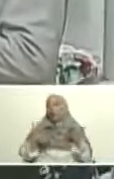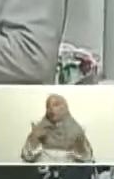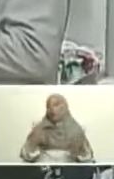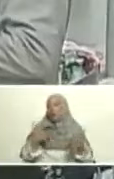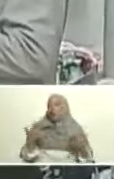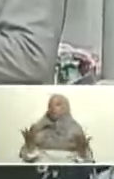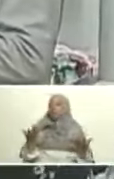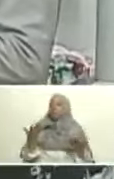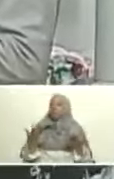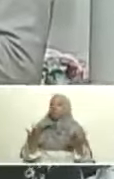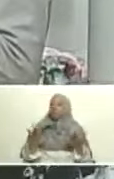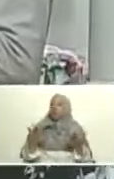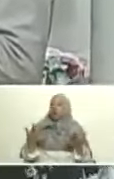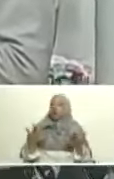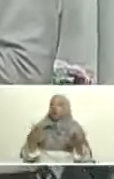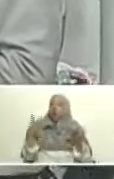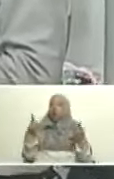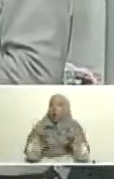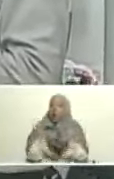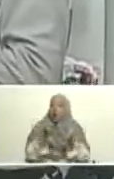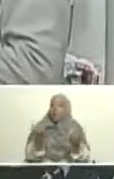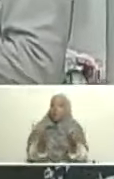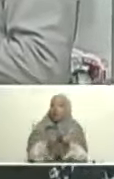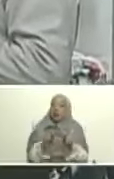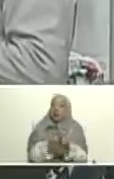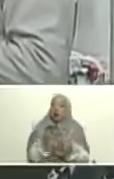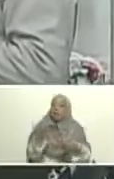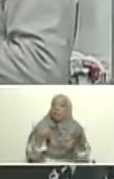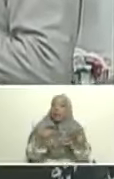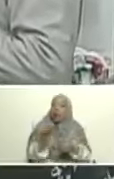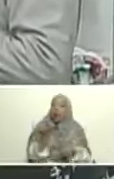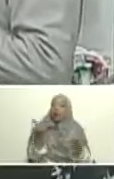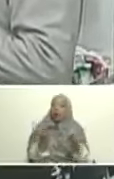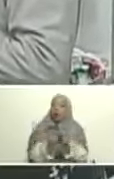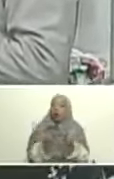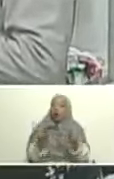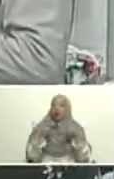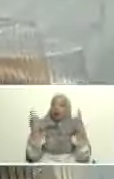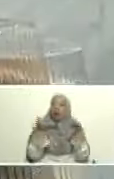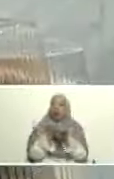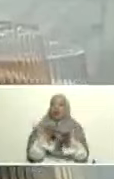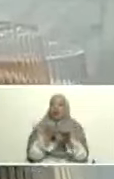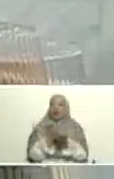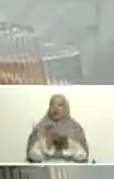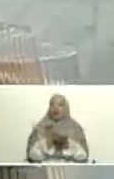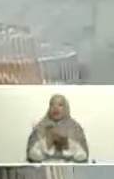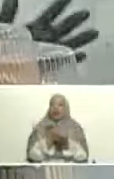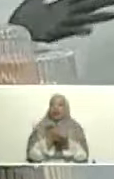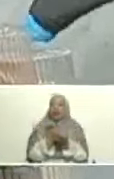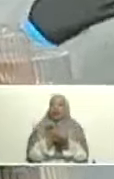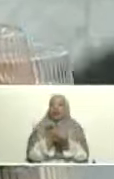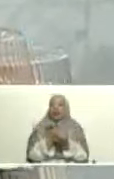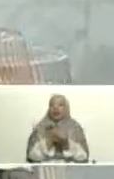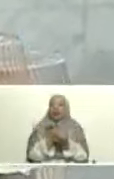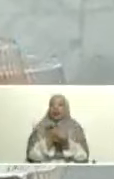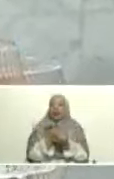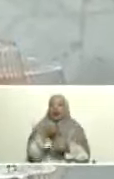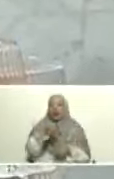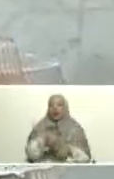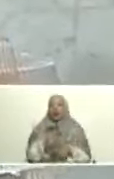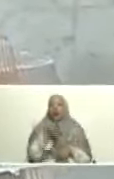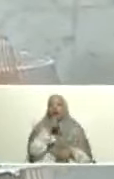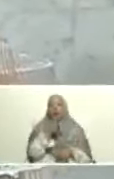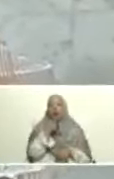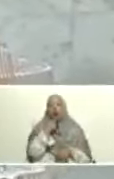Bien, gracias a Dios. ¿Y la colocas ahí mismo en Naiguatá? Sí. Teníamos un espacio pequeño y gracias al crédito que me dieron aquí, ampliamos